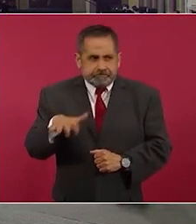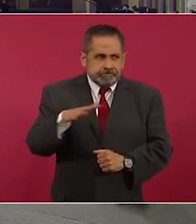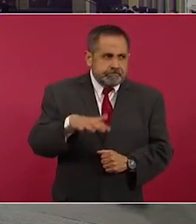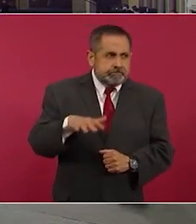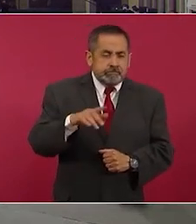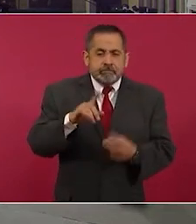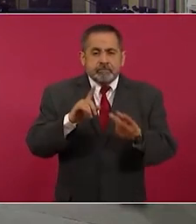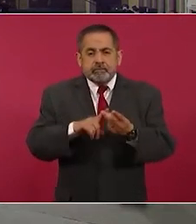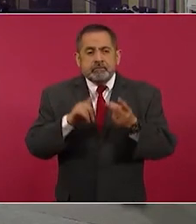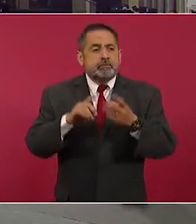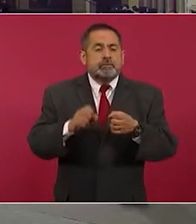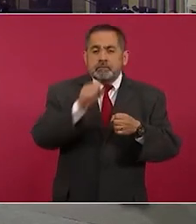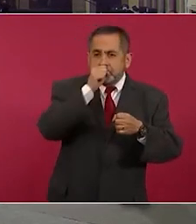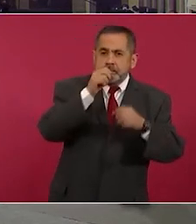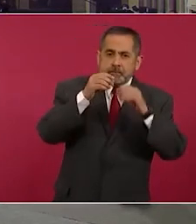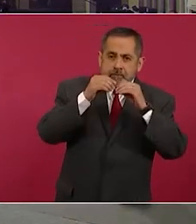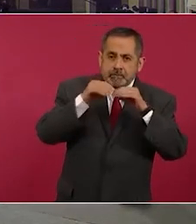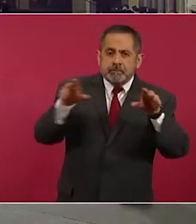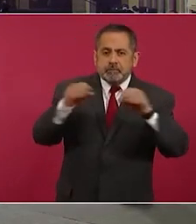los avisos estos.